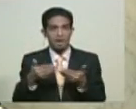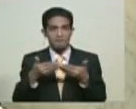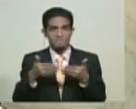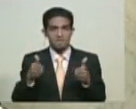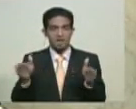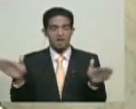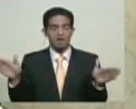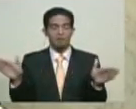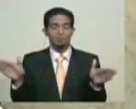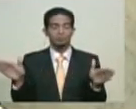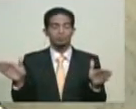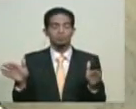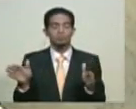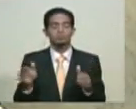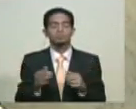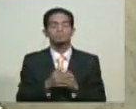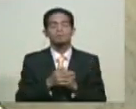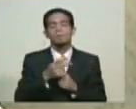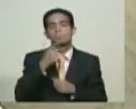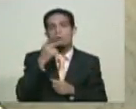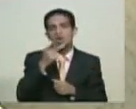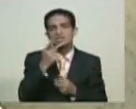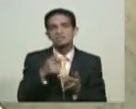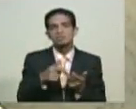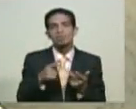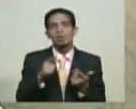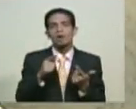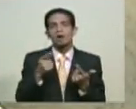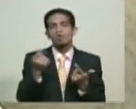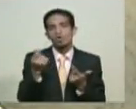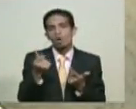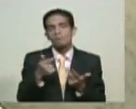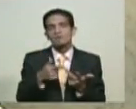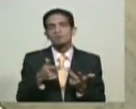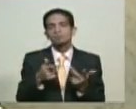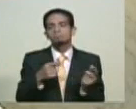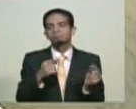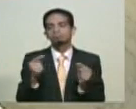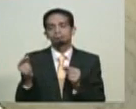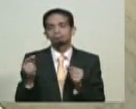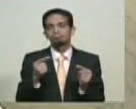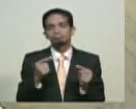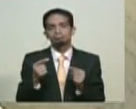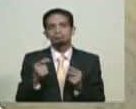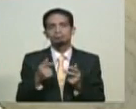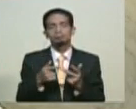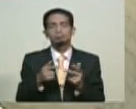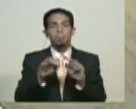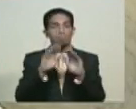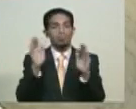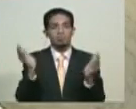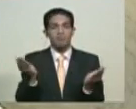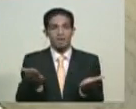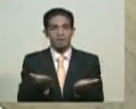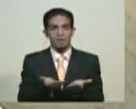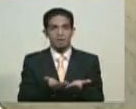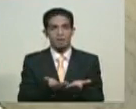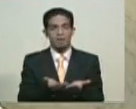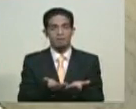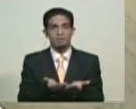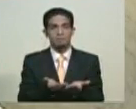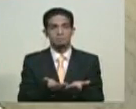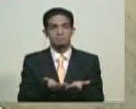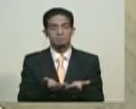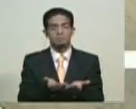multipolar en todos los campos, político, económico, en la geopolítica, en la geoeconomía mundial. Bueno,